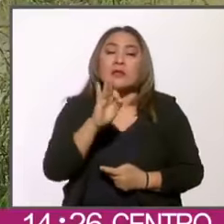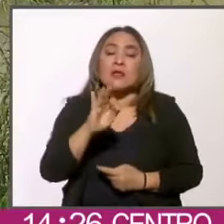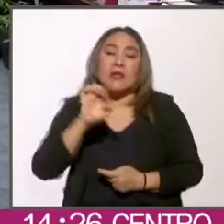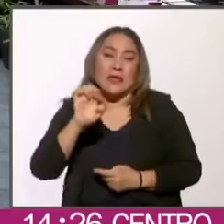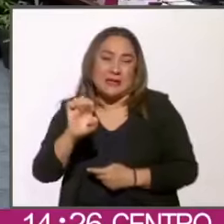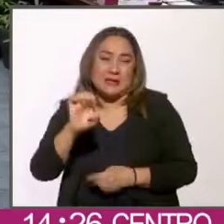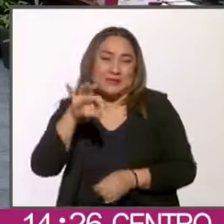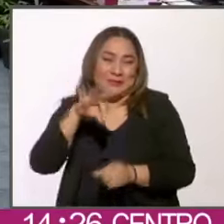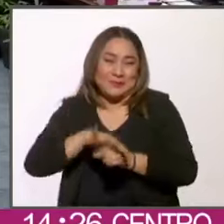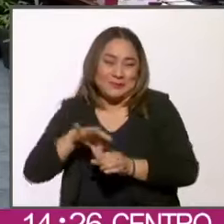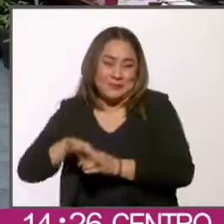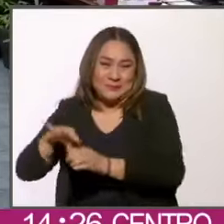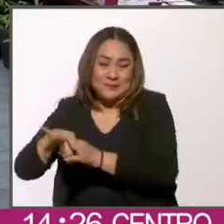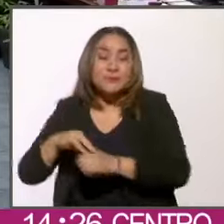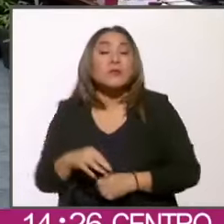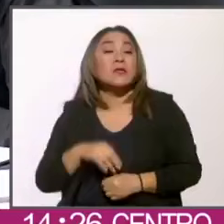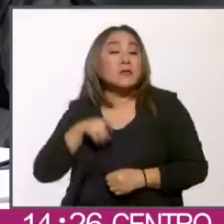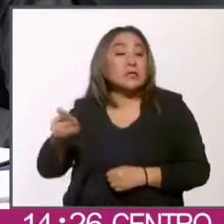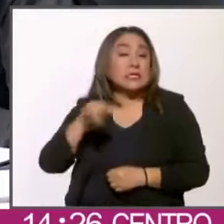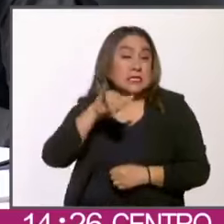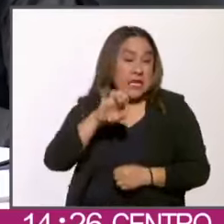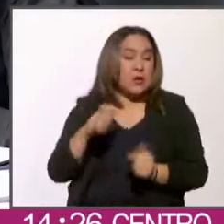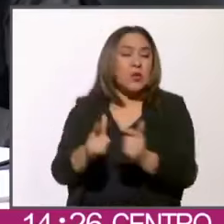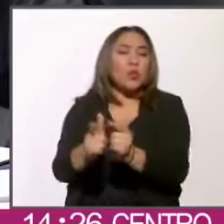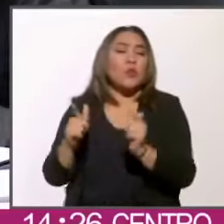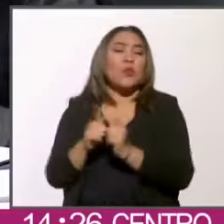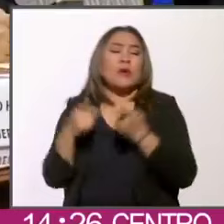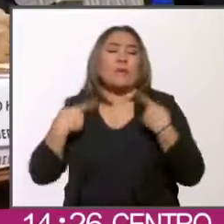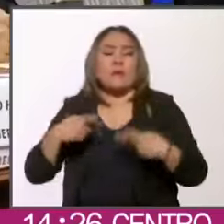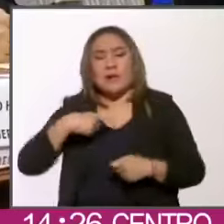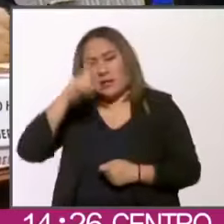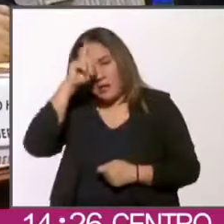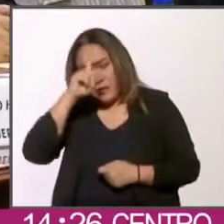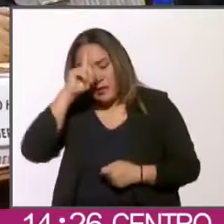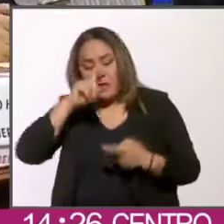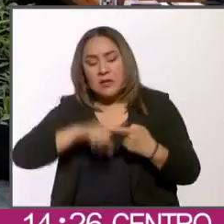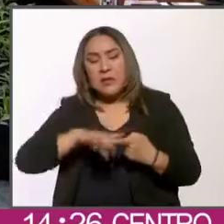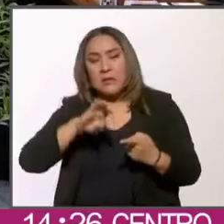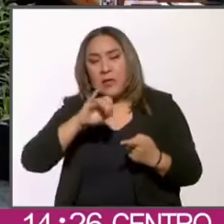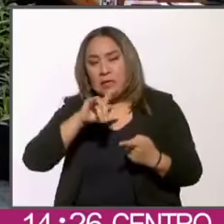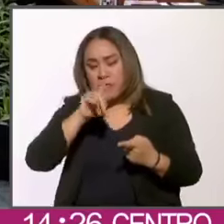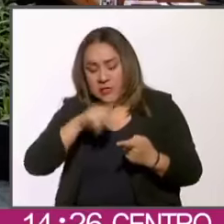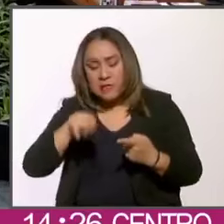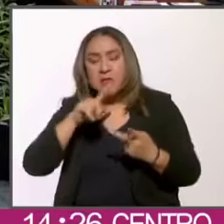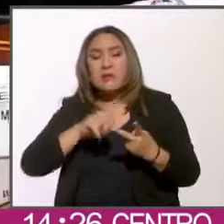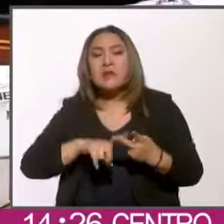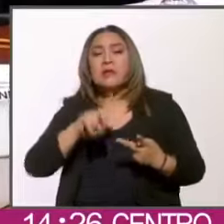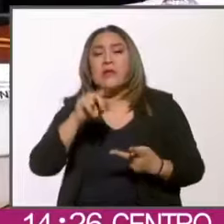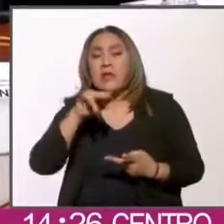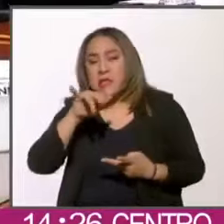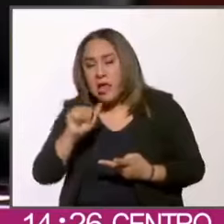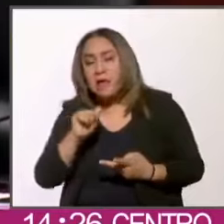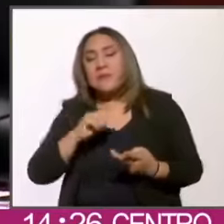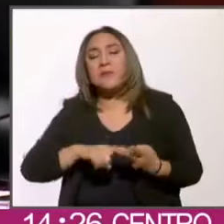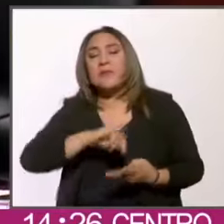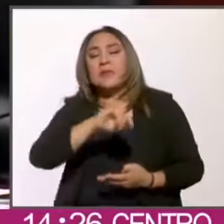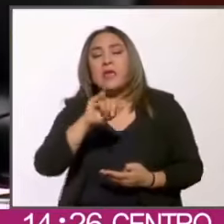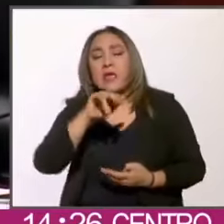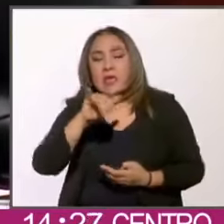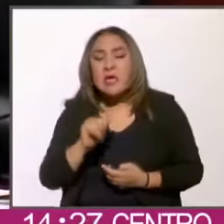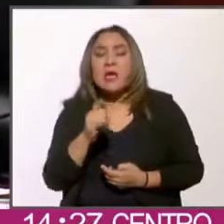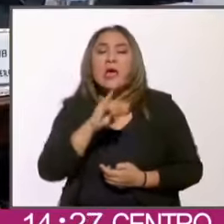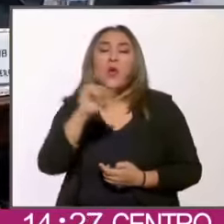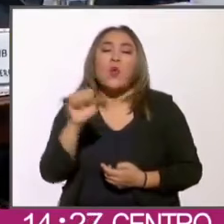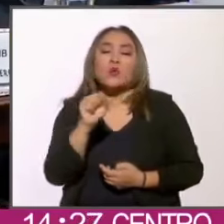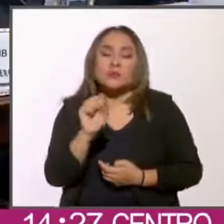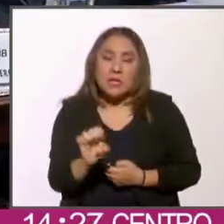Electoral. En el INE, un grupo de consejeros, Beatriz Zavala, Carla Humphrey, Dania Rabel, Jaime Rivera, José Martín